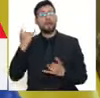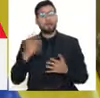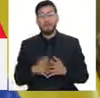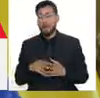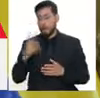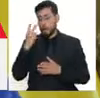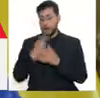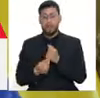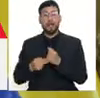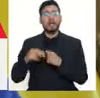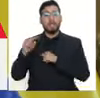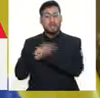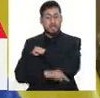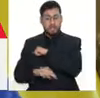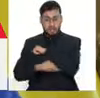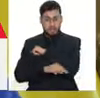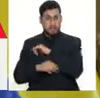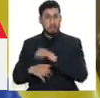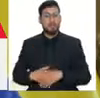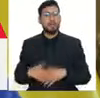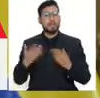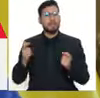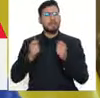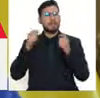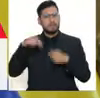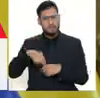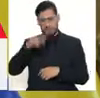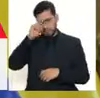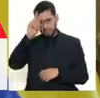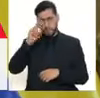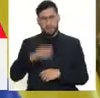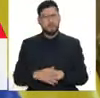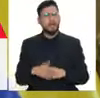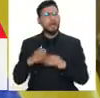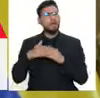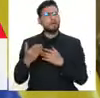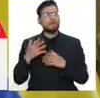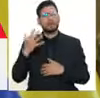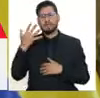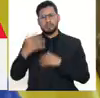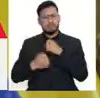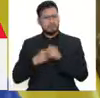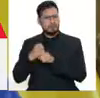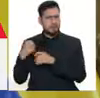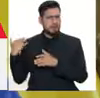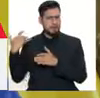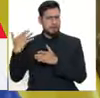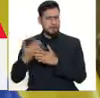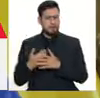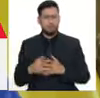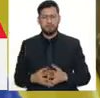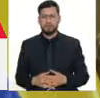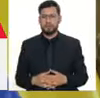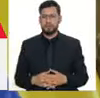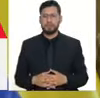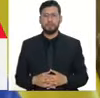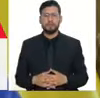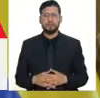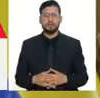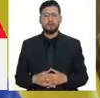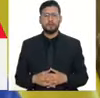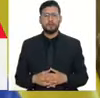gabinete binacional que se celebra en el Perú después de 5 años.